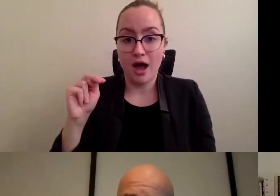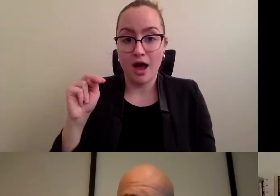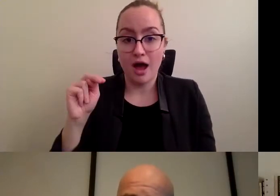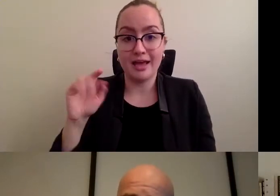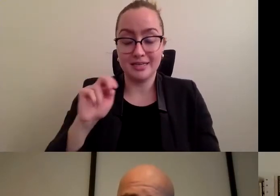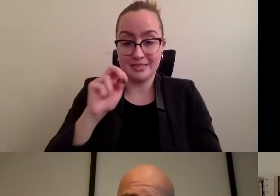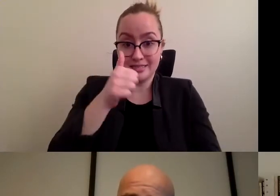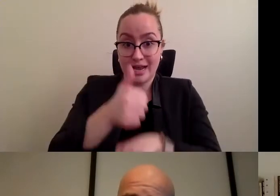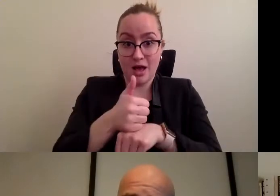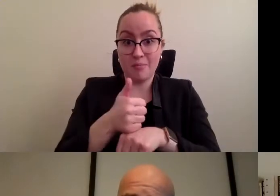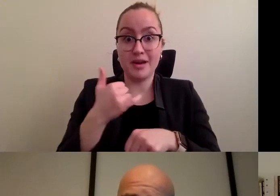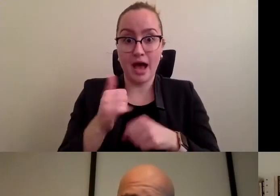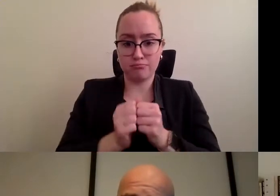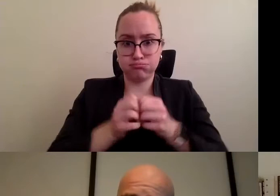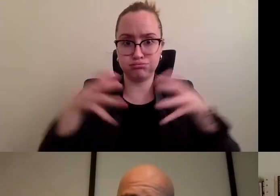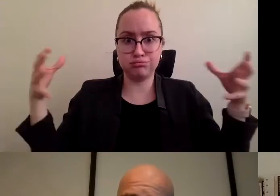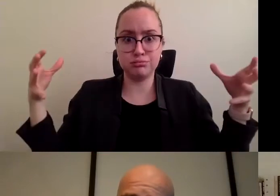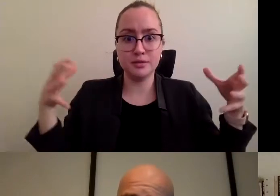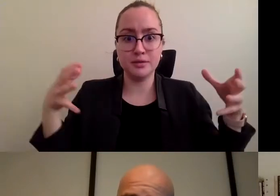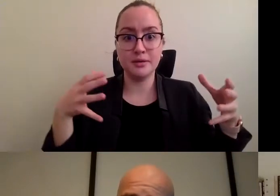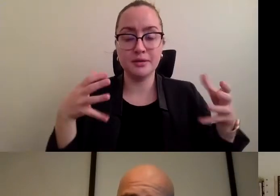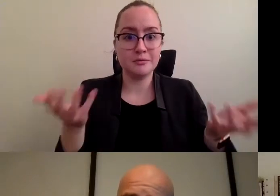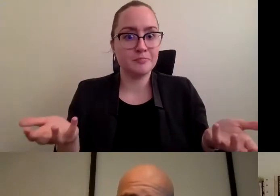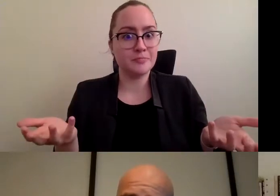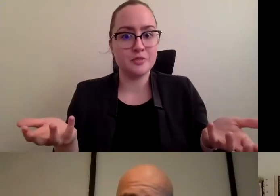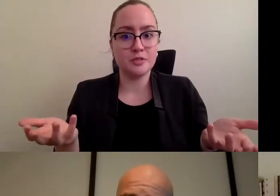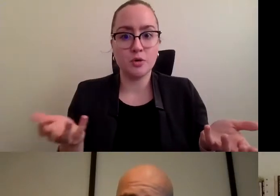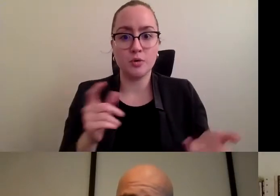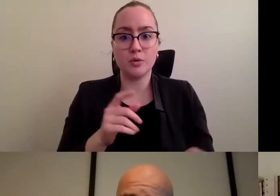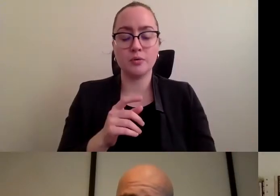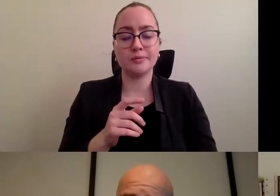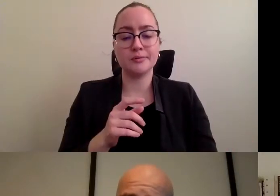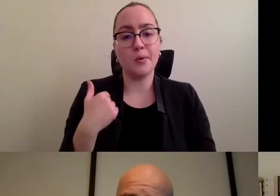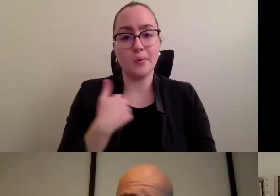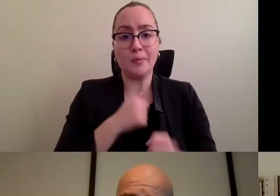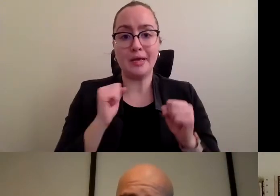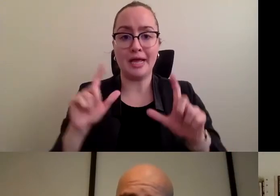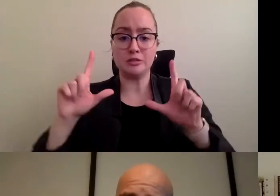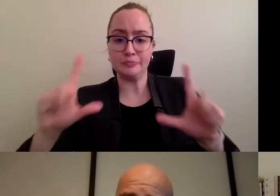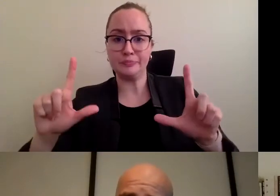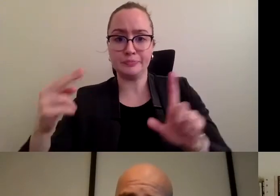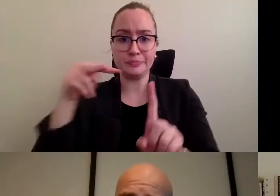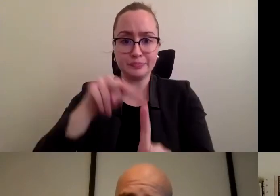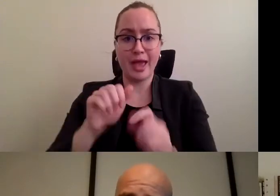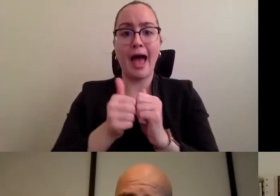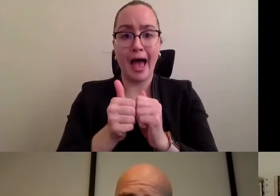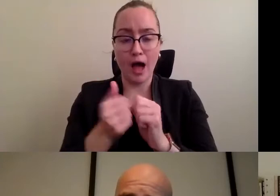hombre, John Hansen, ayudó a crear, y estos grupos han ayudado a que la retórica cambie